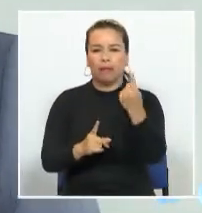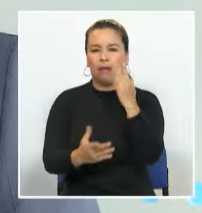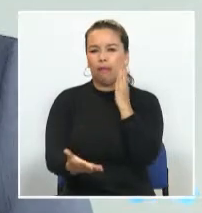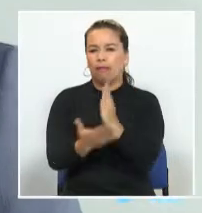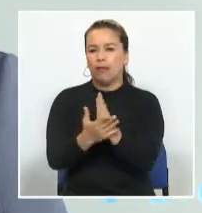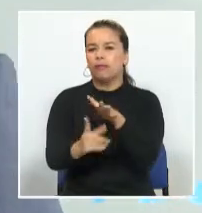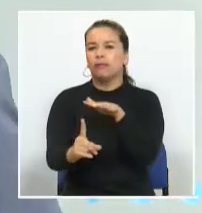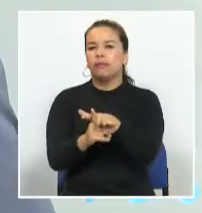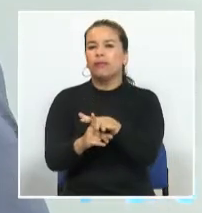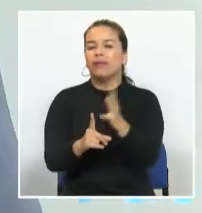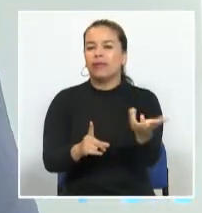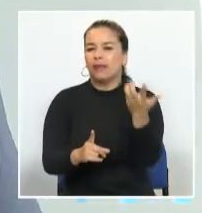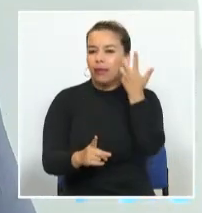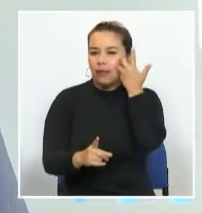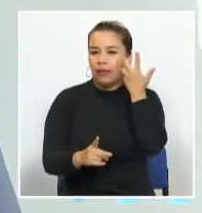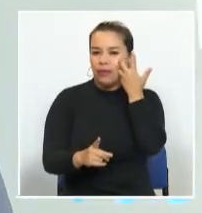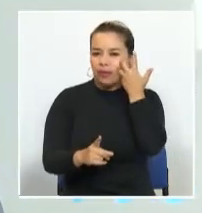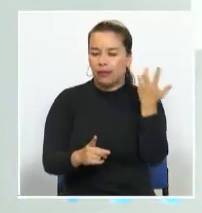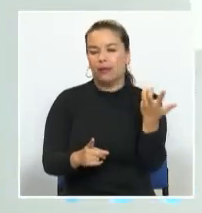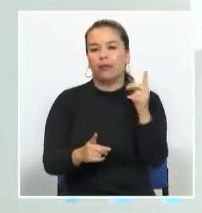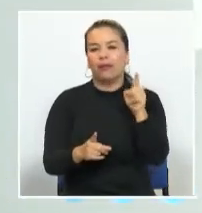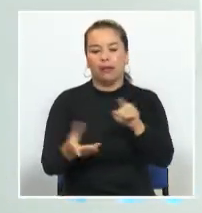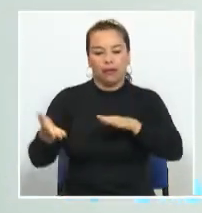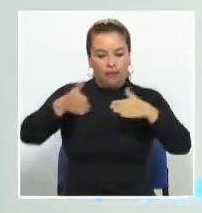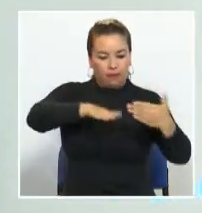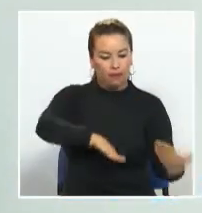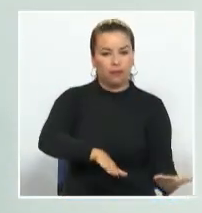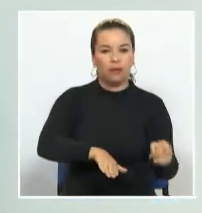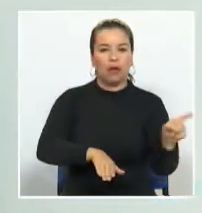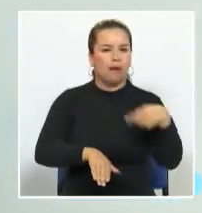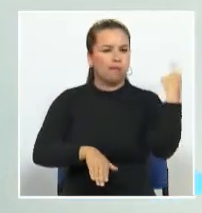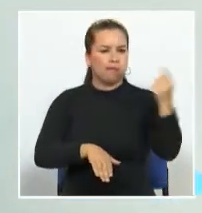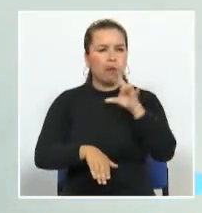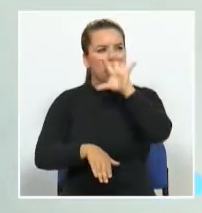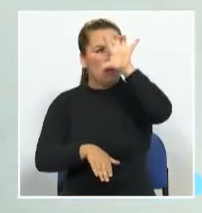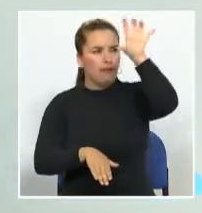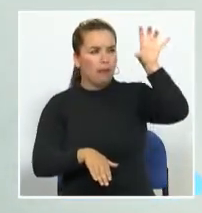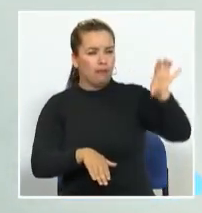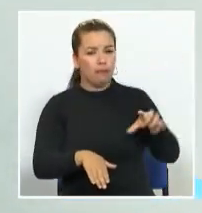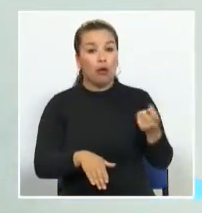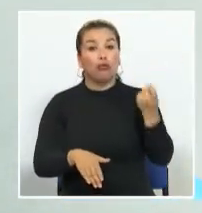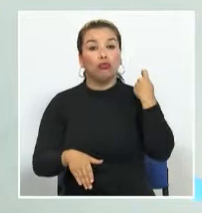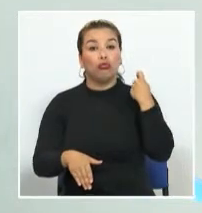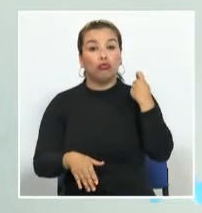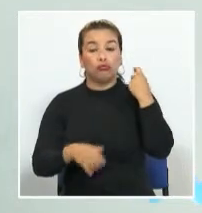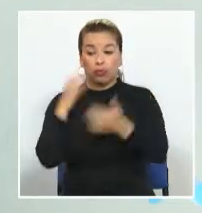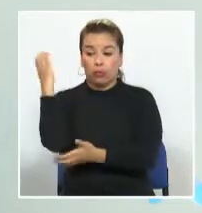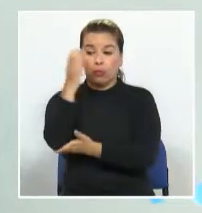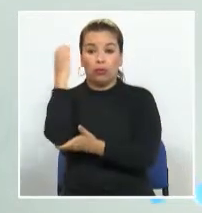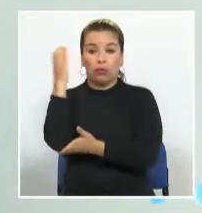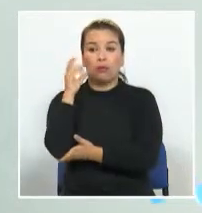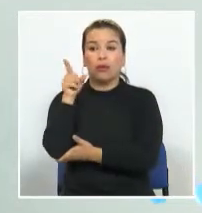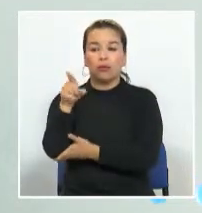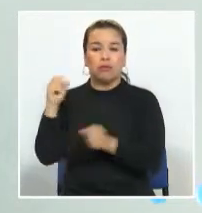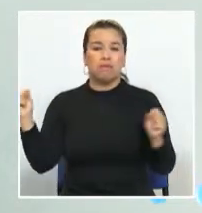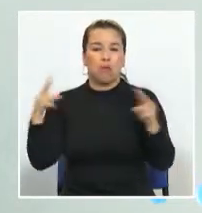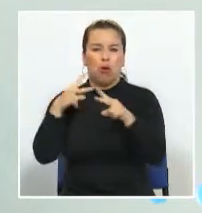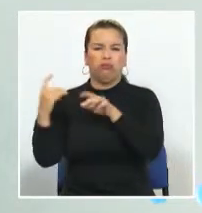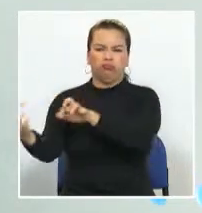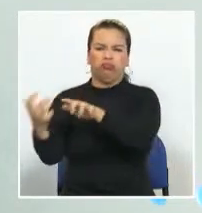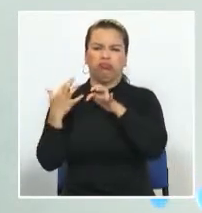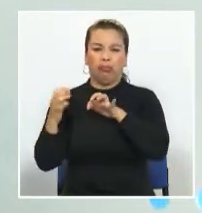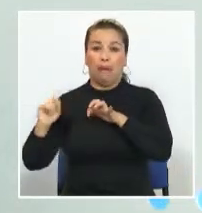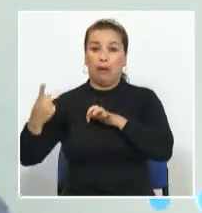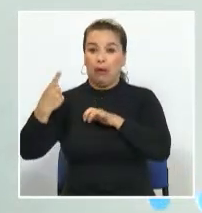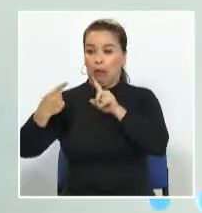enfermedad en la mayoría de los países. Hasta hace poco tiempo en nuestro país ese primer puesto lo ocupaba la violencia. Hoy en día,